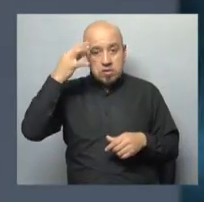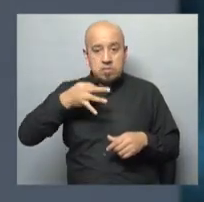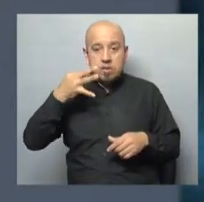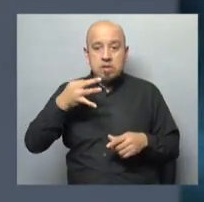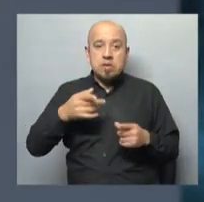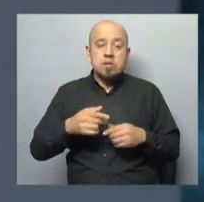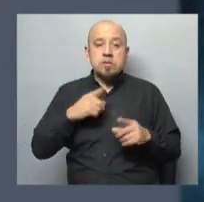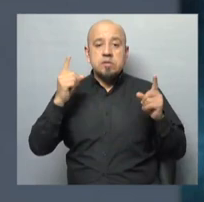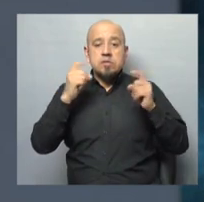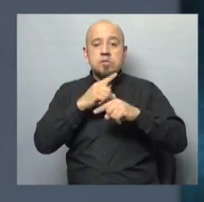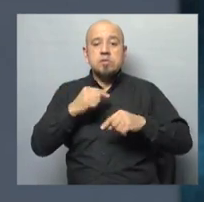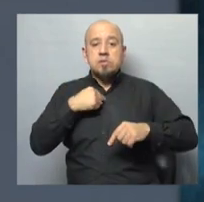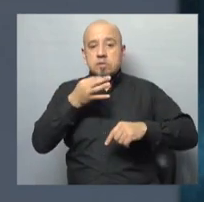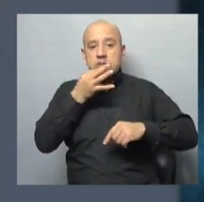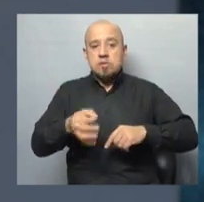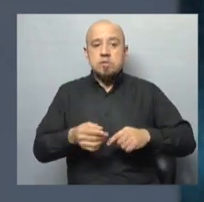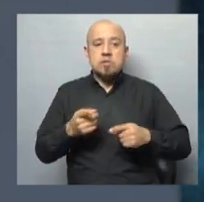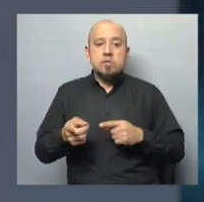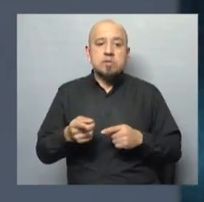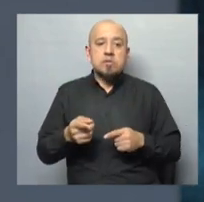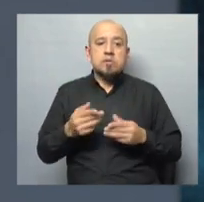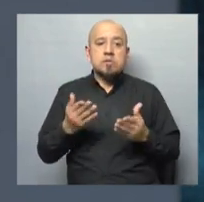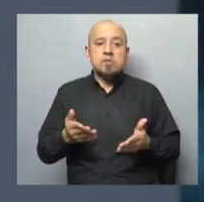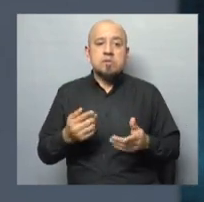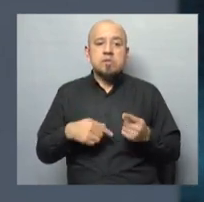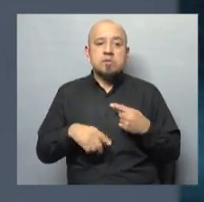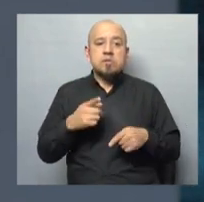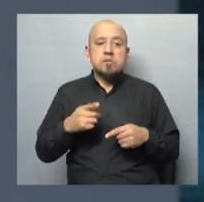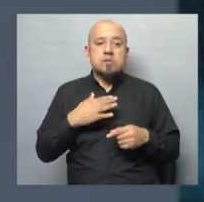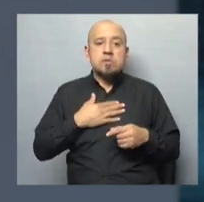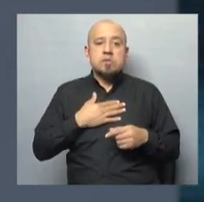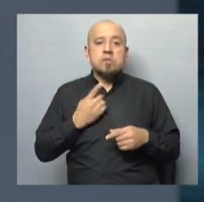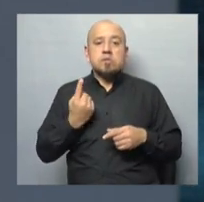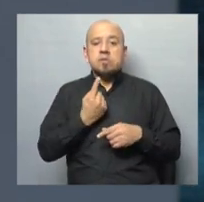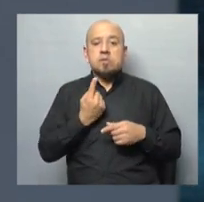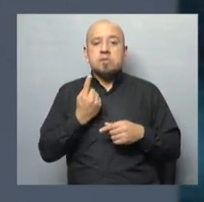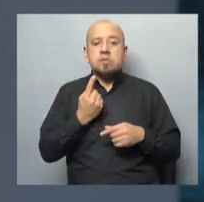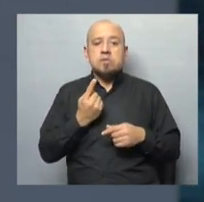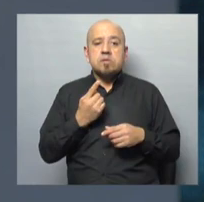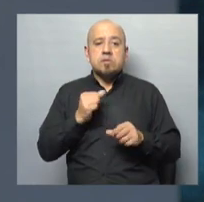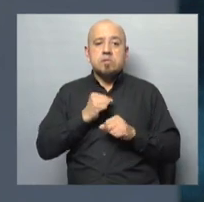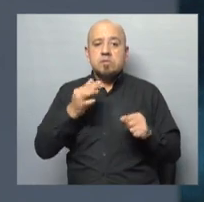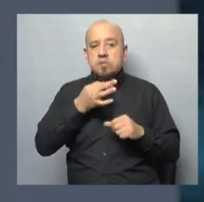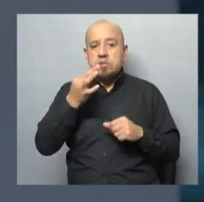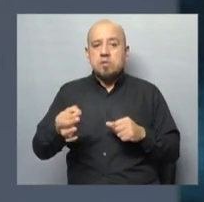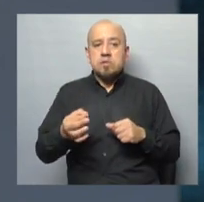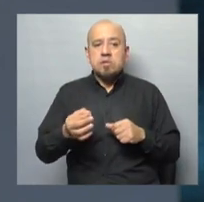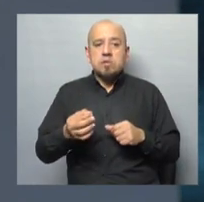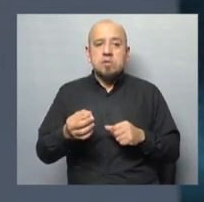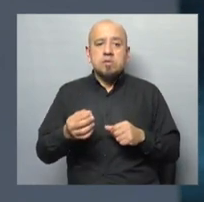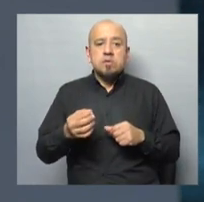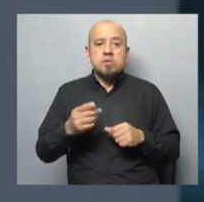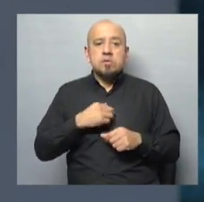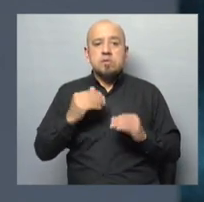difícil y voy a decir algo espantoso que es que tenga una tendencia tremenda al aislamiento y estando ahí le puedo decir a la gente que venís que no sé que yo